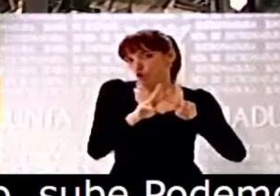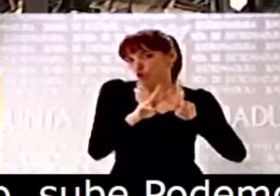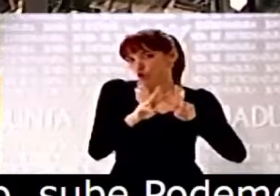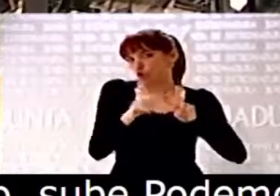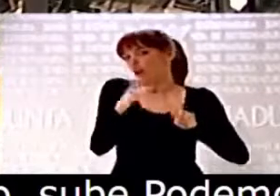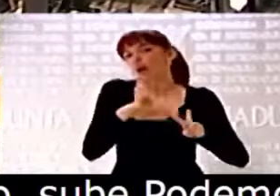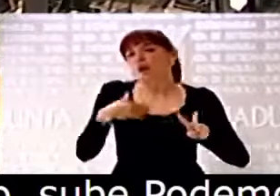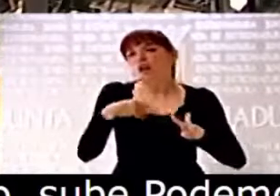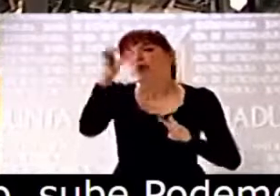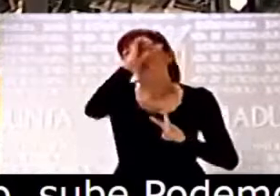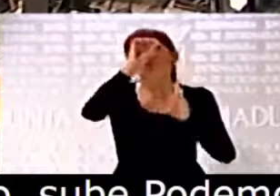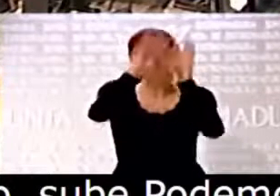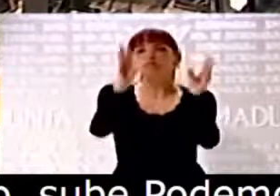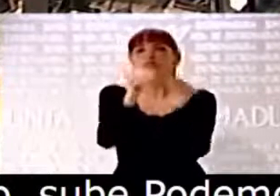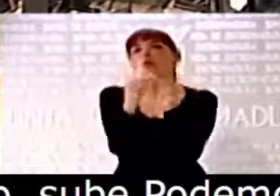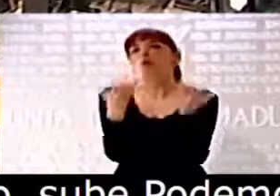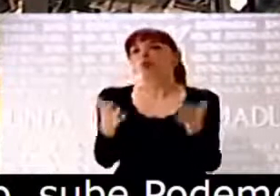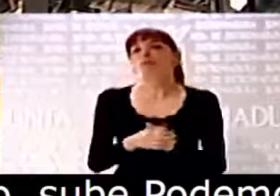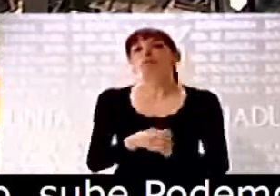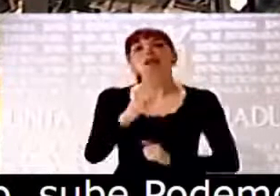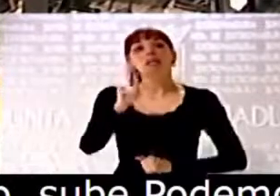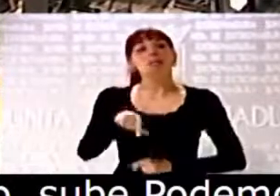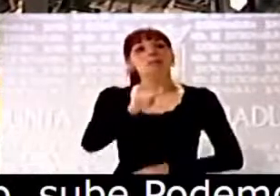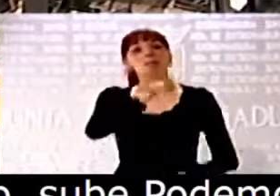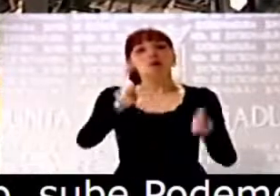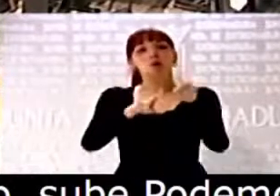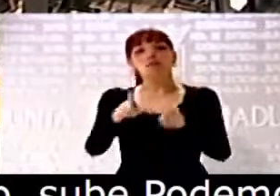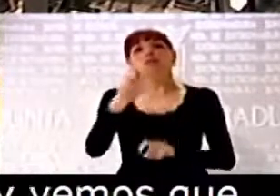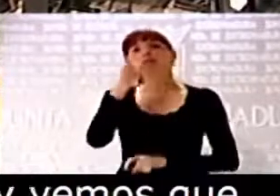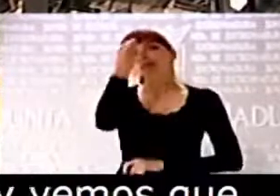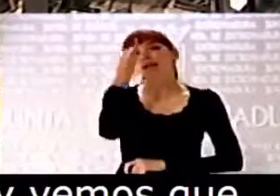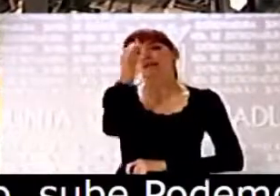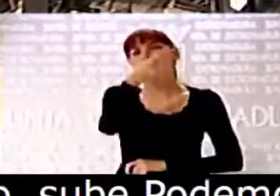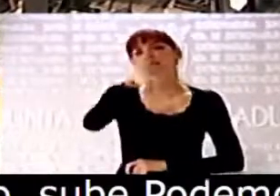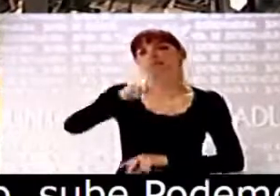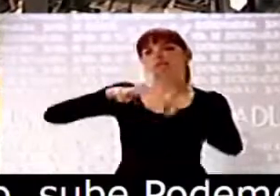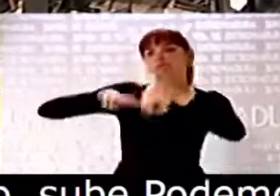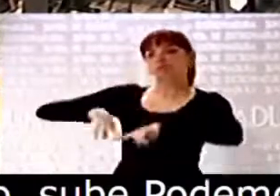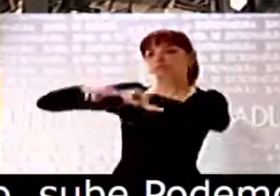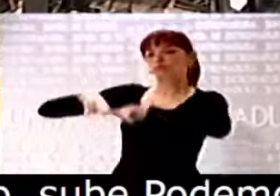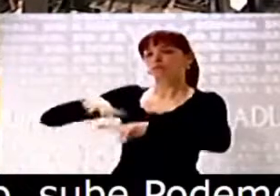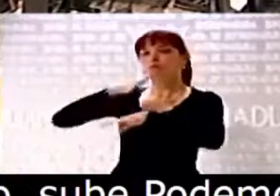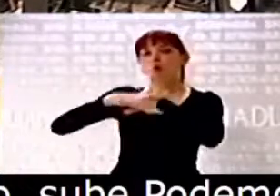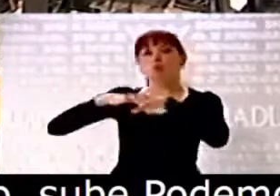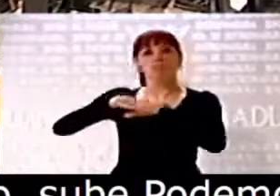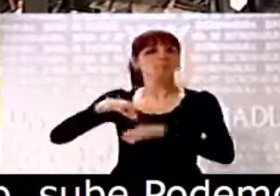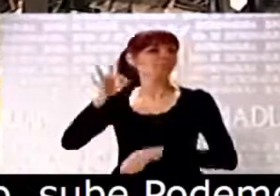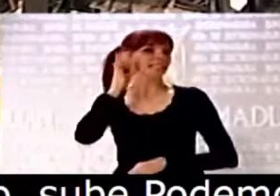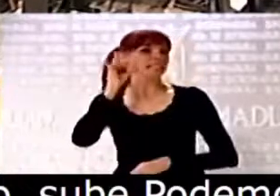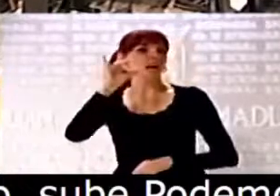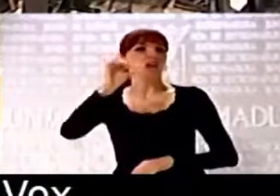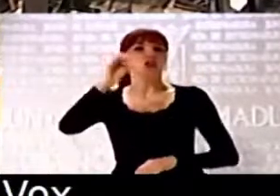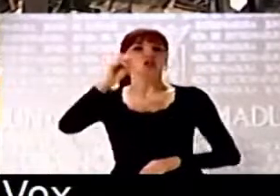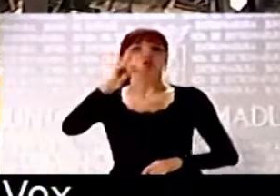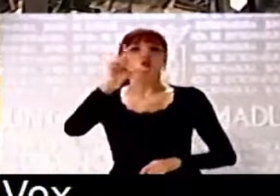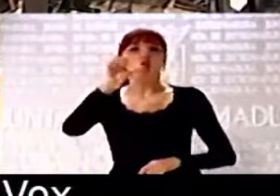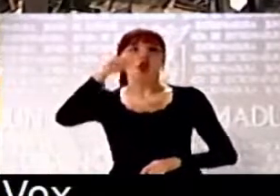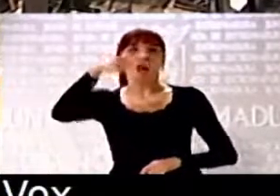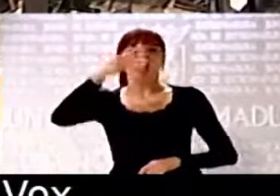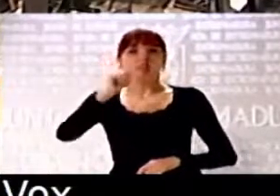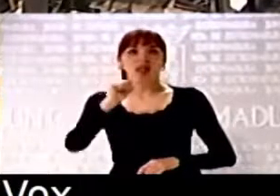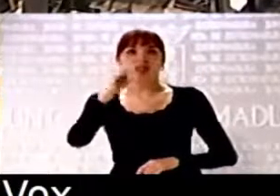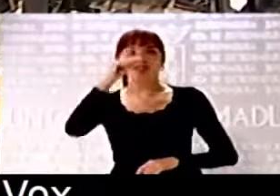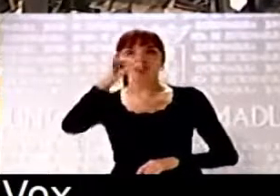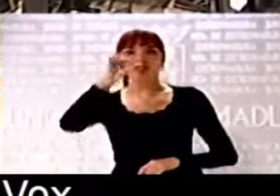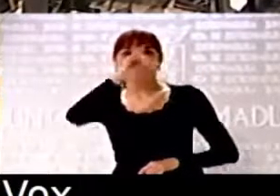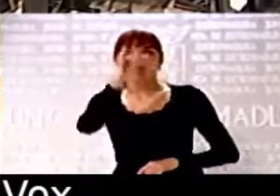que me valorara estos resultados y preguntarle también si cree que esto se debe a la valoración de la ministra Yolanda Díaz, que además obtiene mejor